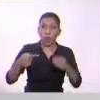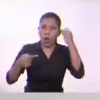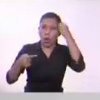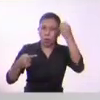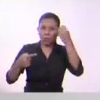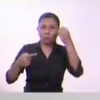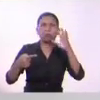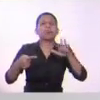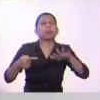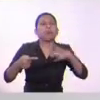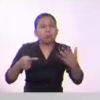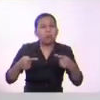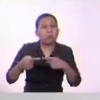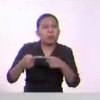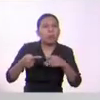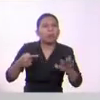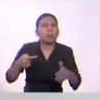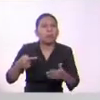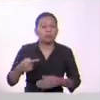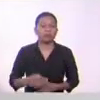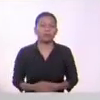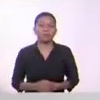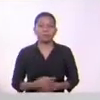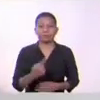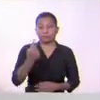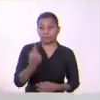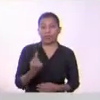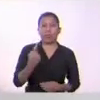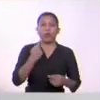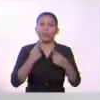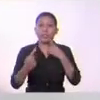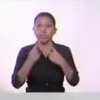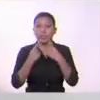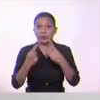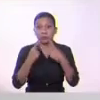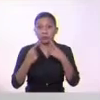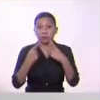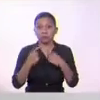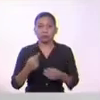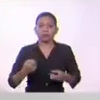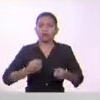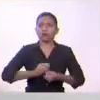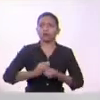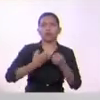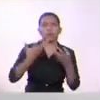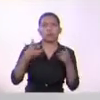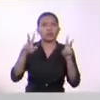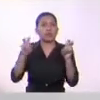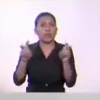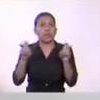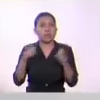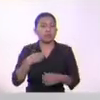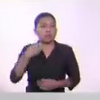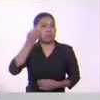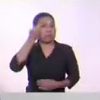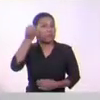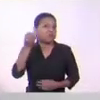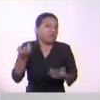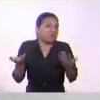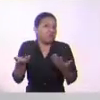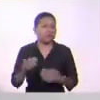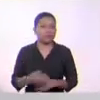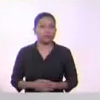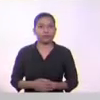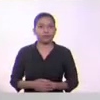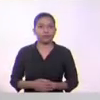lo que se busca es que el entrevistado dé su opinión acerca de un tema en específico. En la